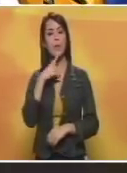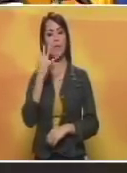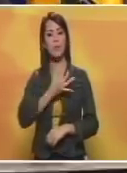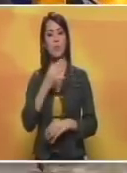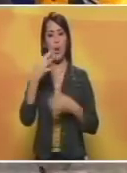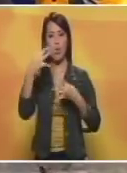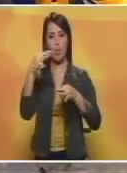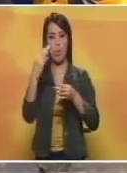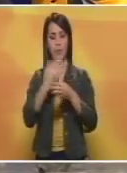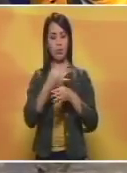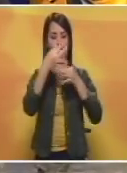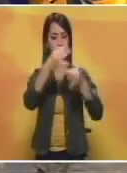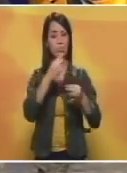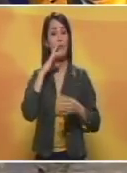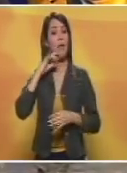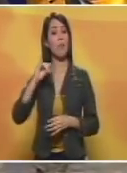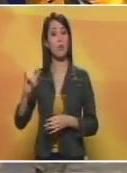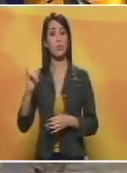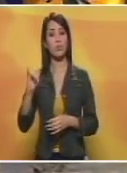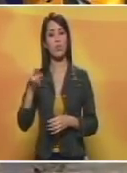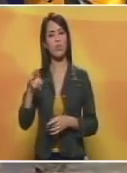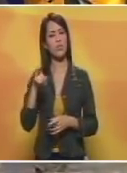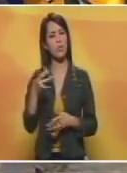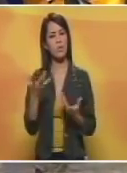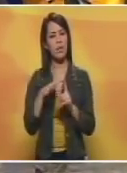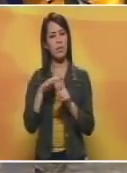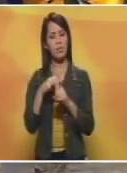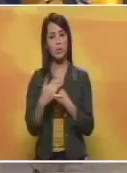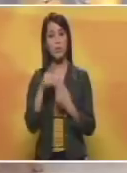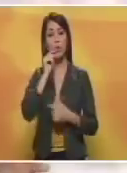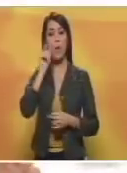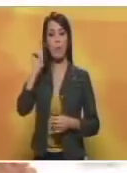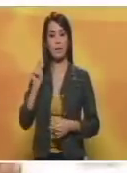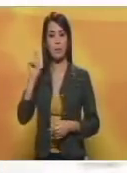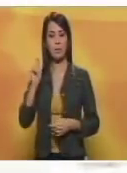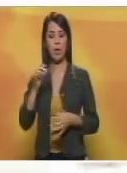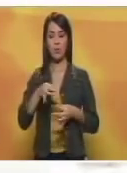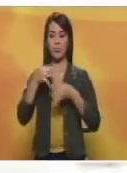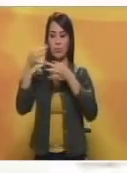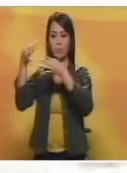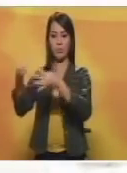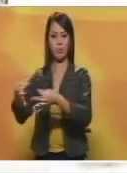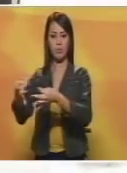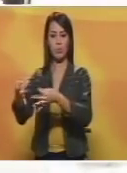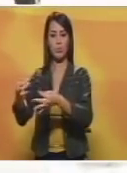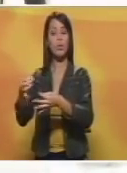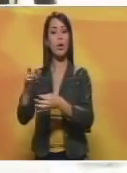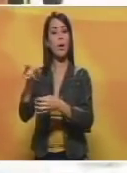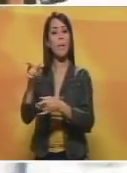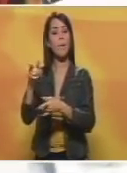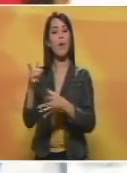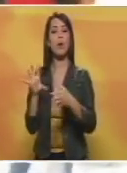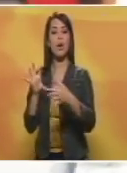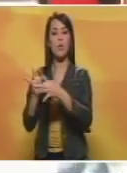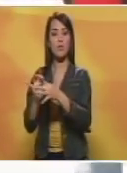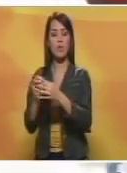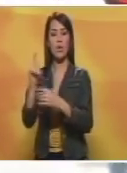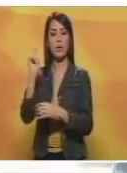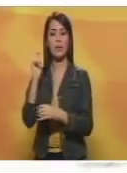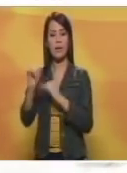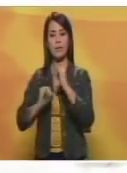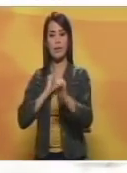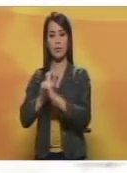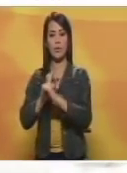documento contentivo de las denuncias sobre el caso de wang requesens fue enviado y posteriormente recibido por la unión interparlamentaria